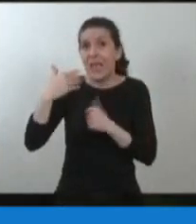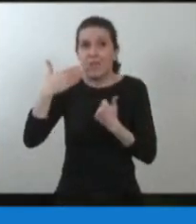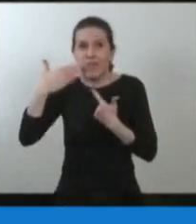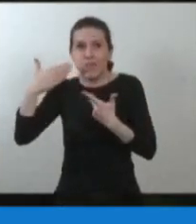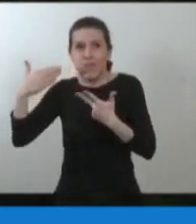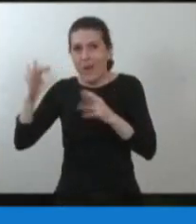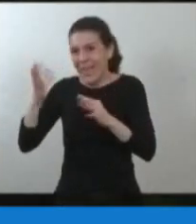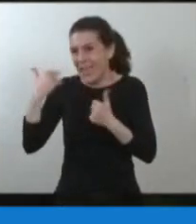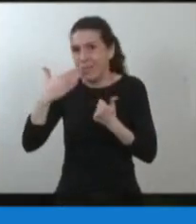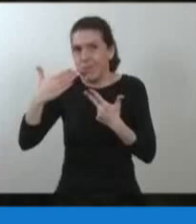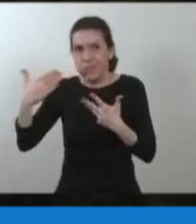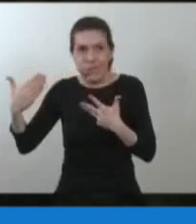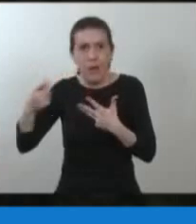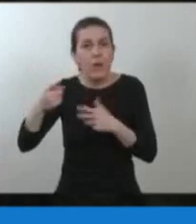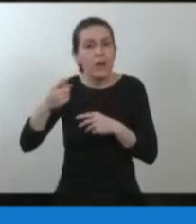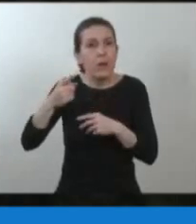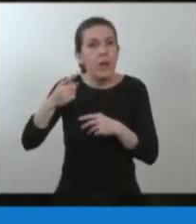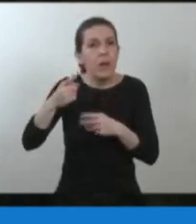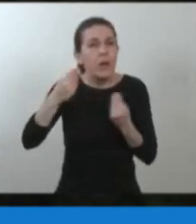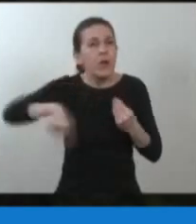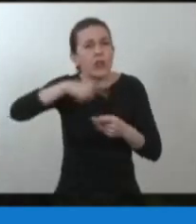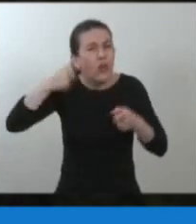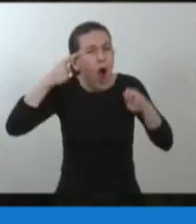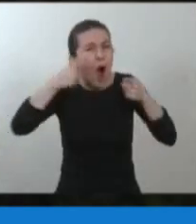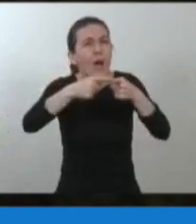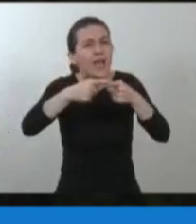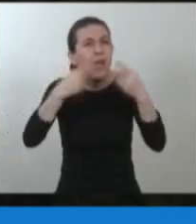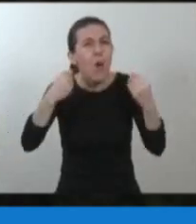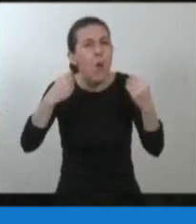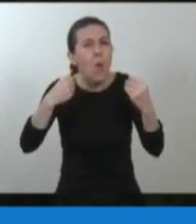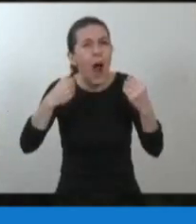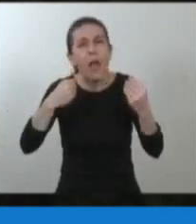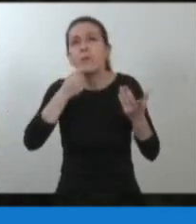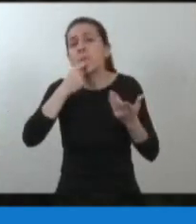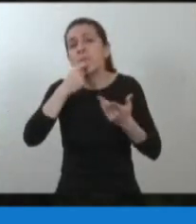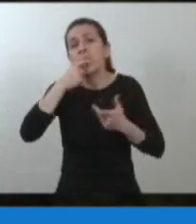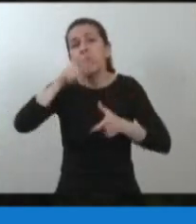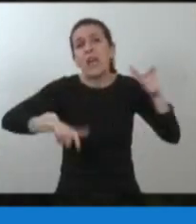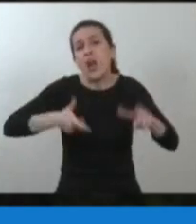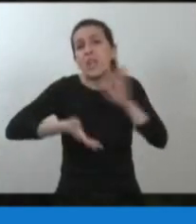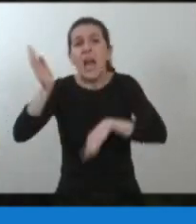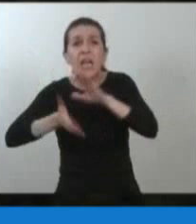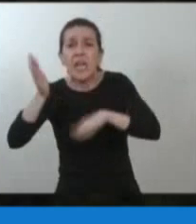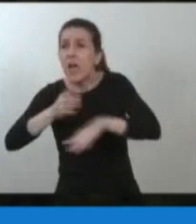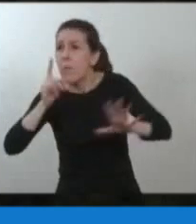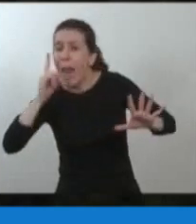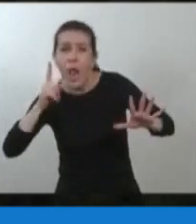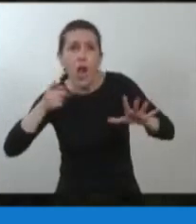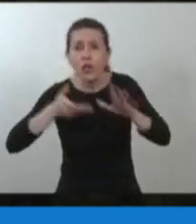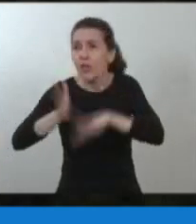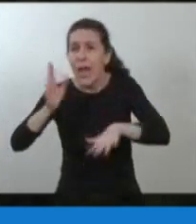palabra en verdad lo que estamos buscando es que circular por las calles no sea un riesgo